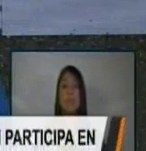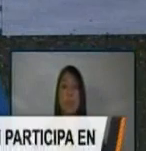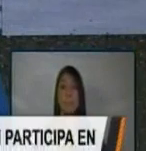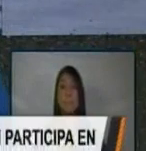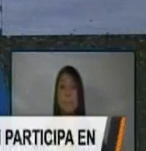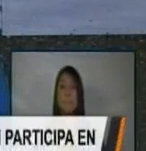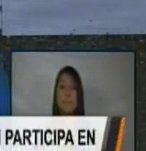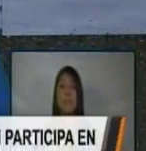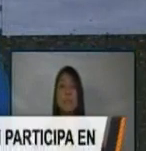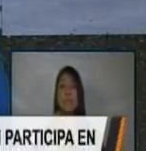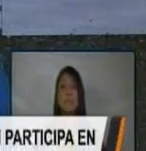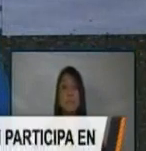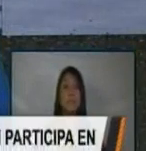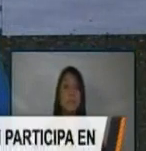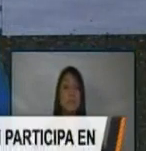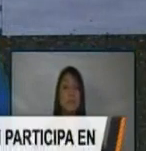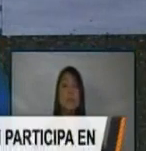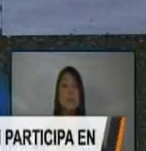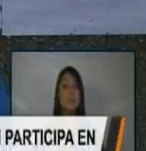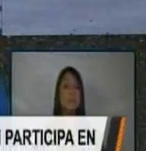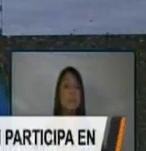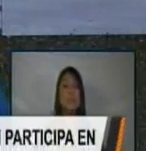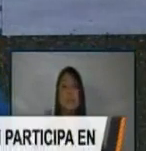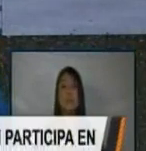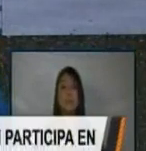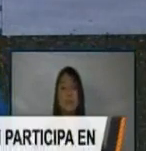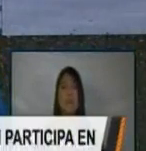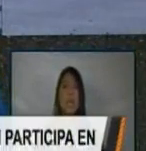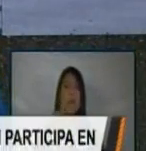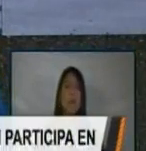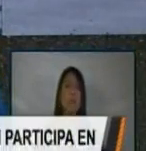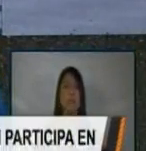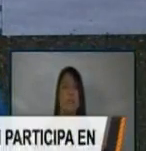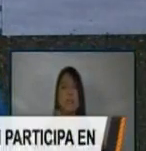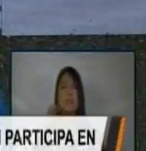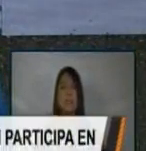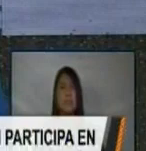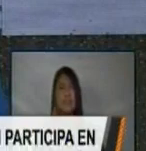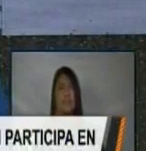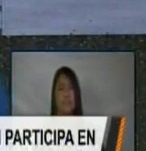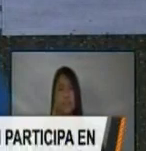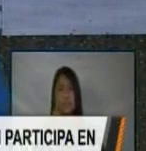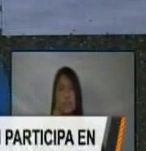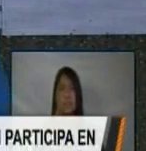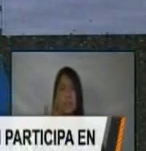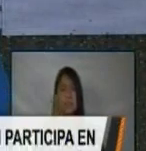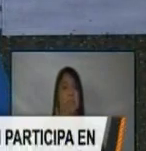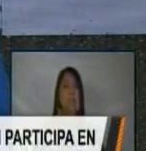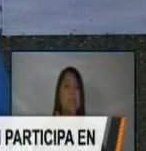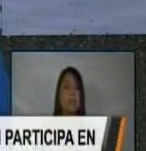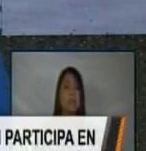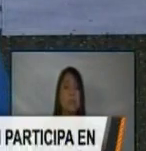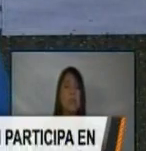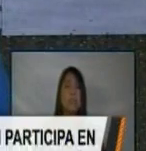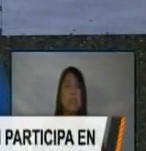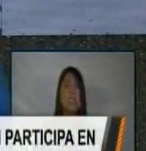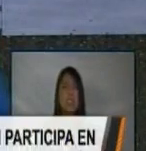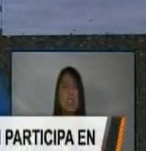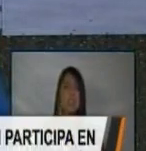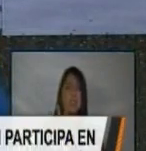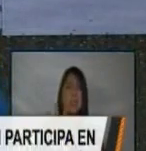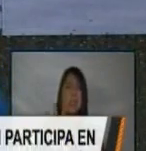1600 años antes de Cristo, hasta los 700 y pico que fue liberada, hasta los